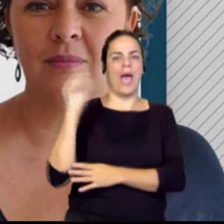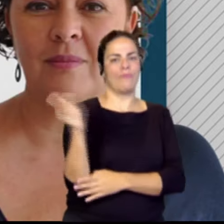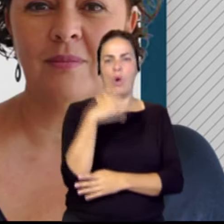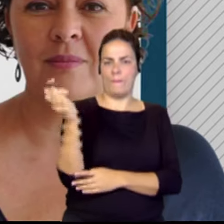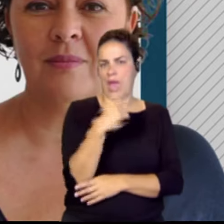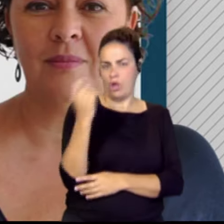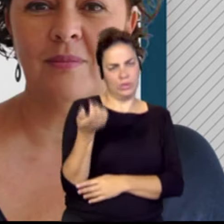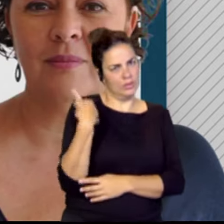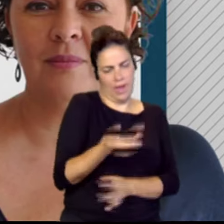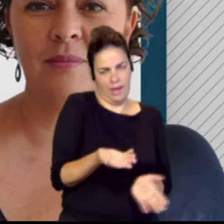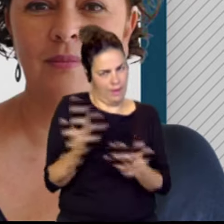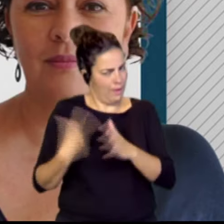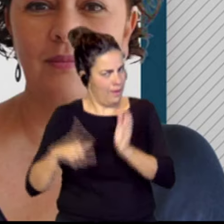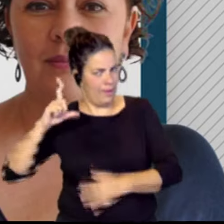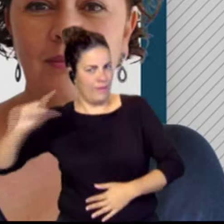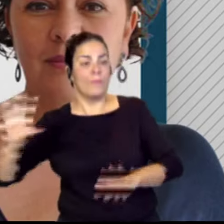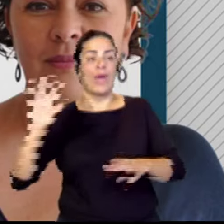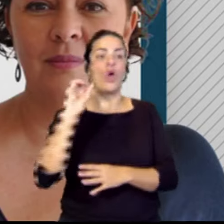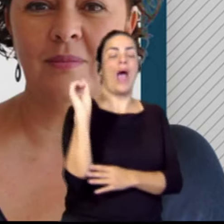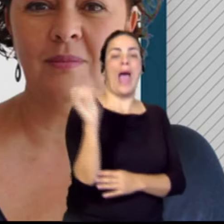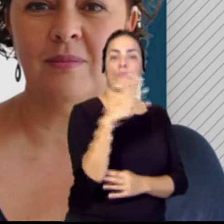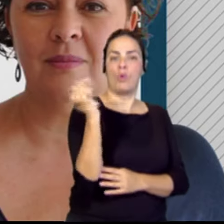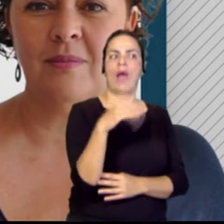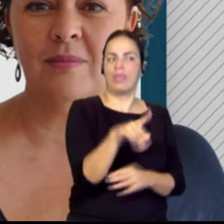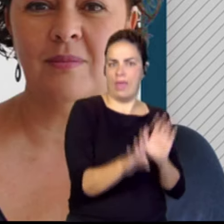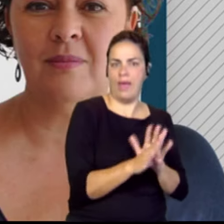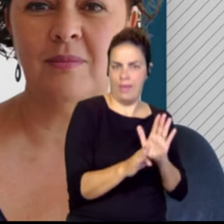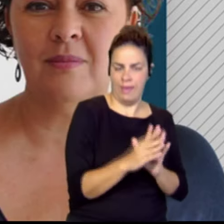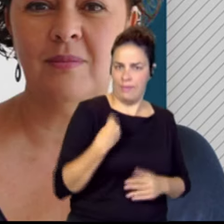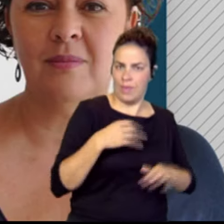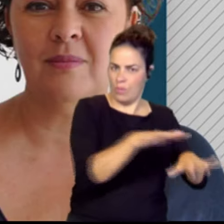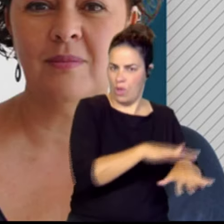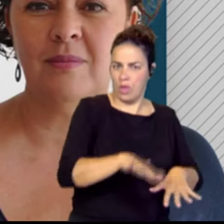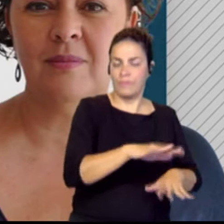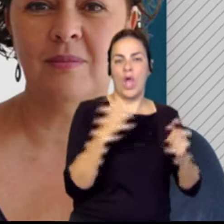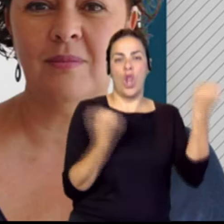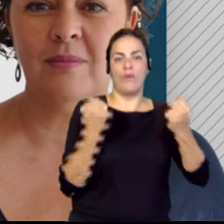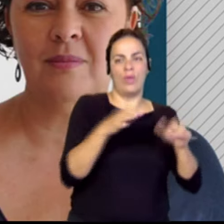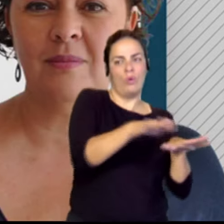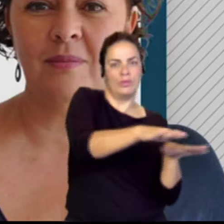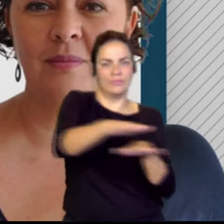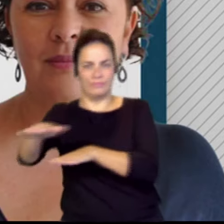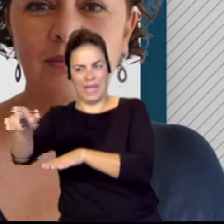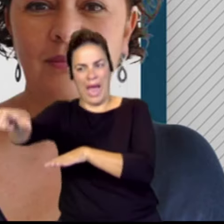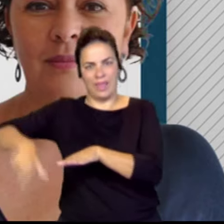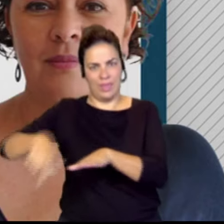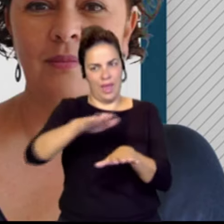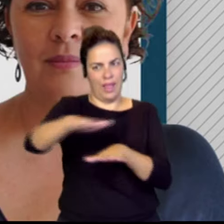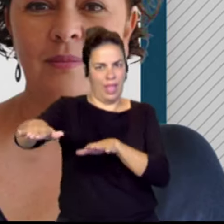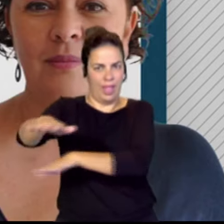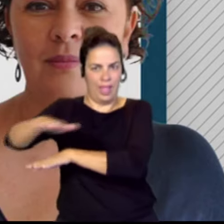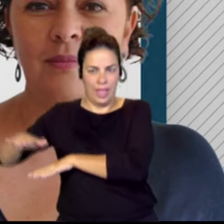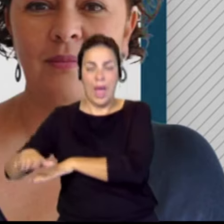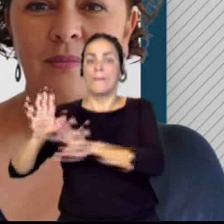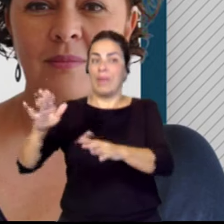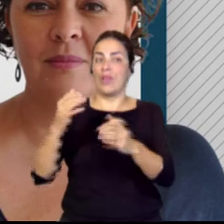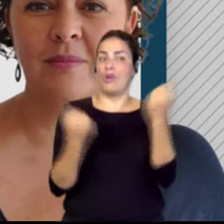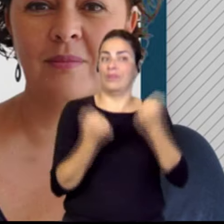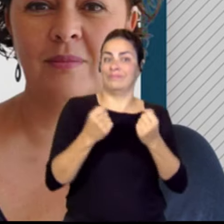pero continúa de momento la ambulancia en el lugar si bien están los vehículos apartados en uno de los arcenes las retenciones de